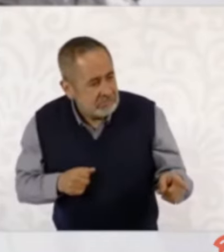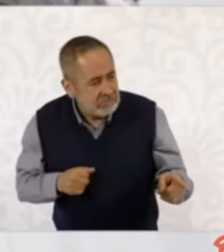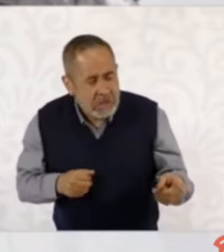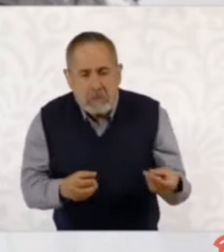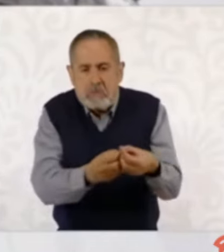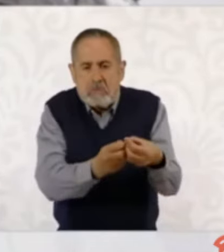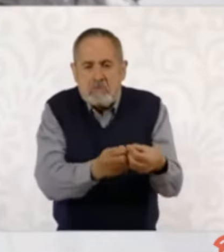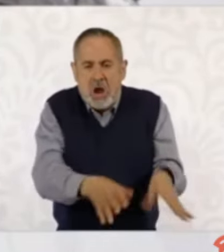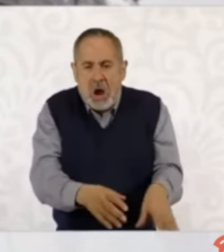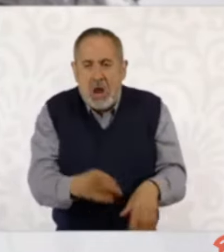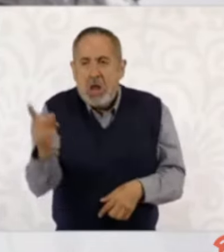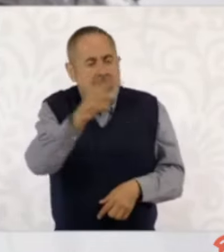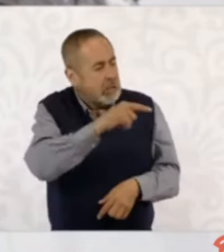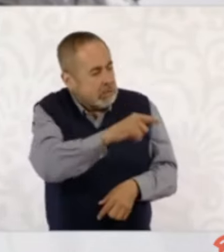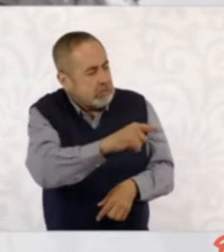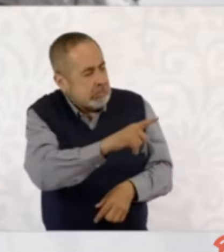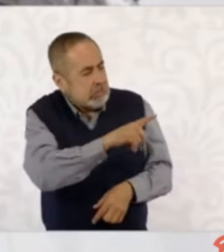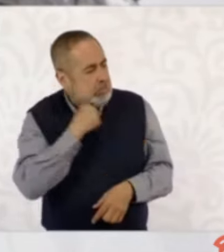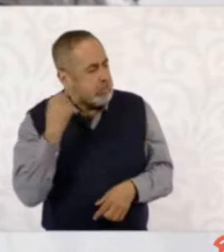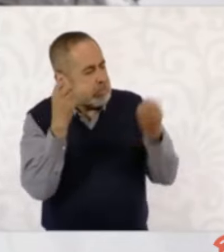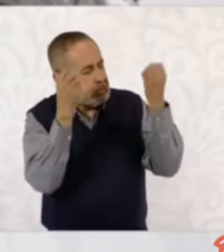derrotados.